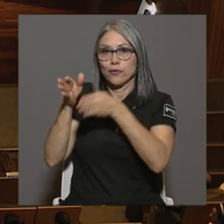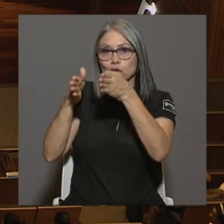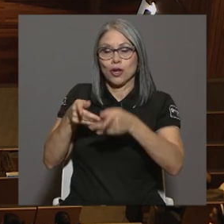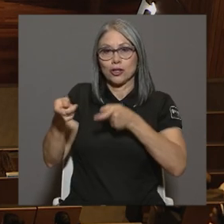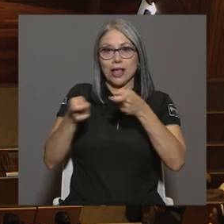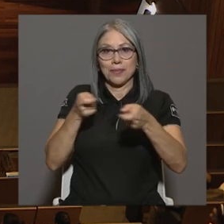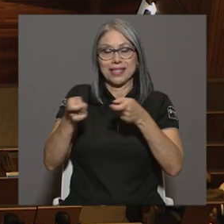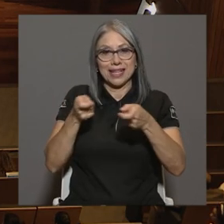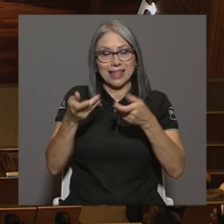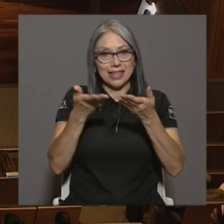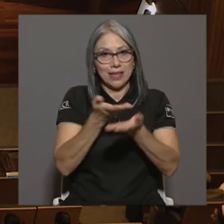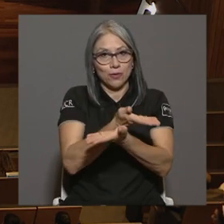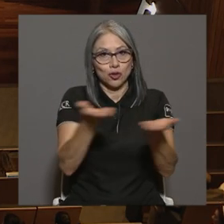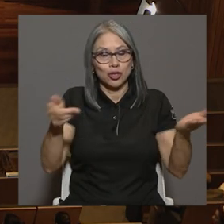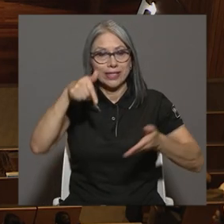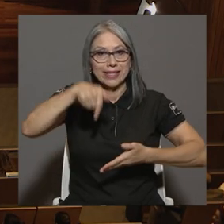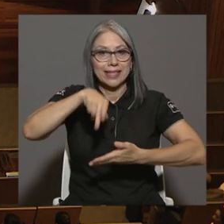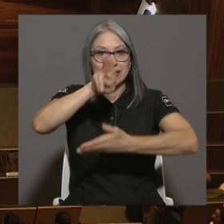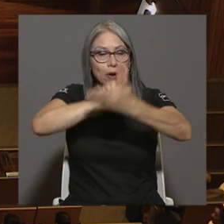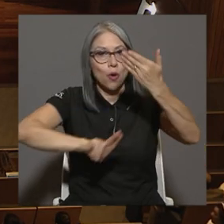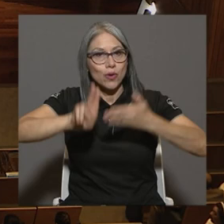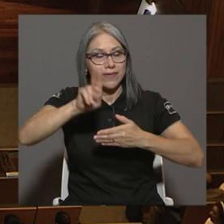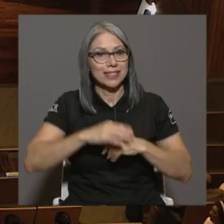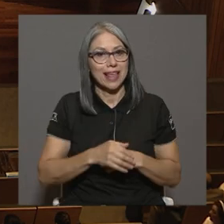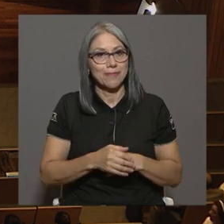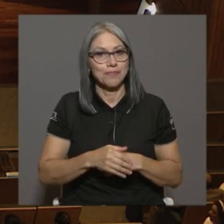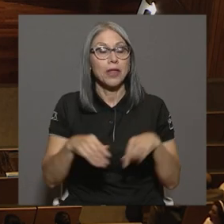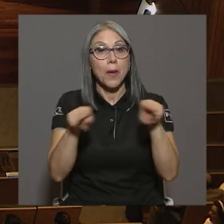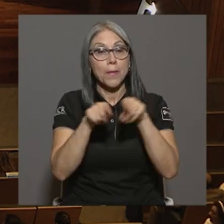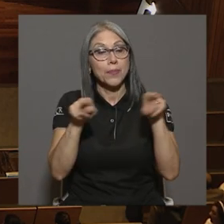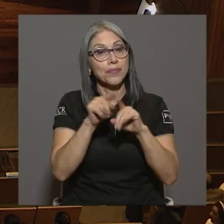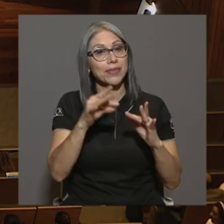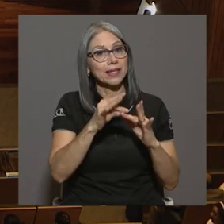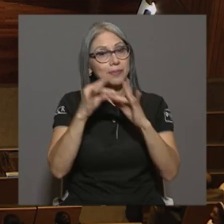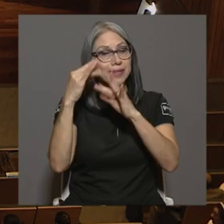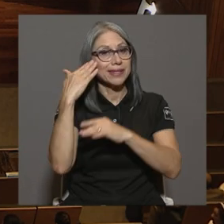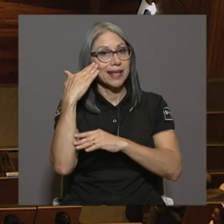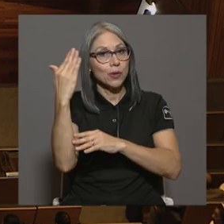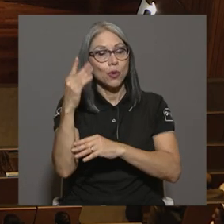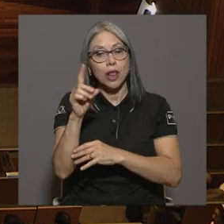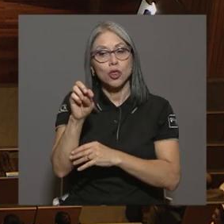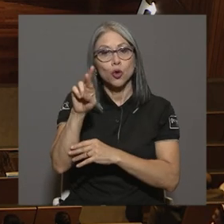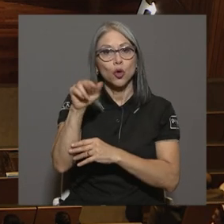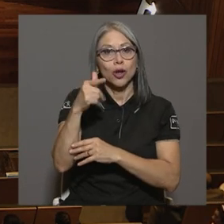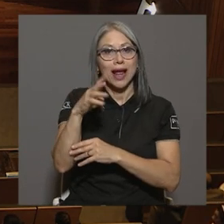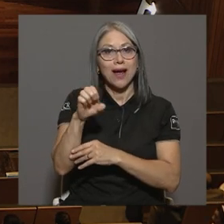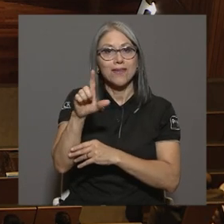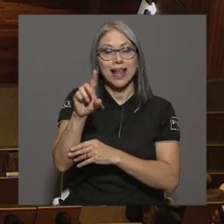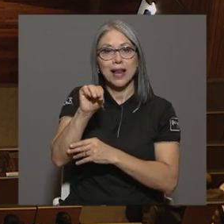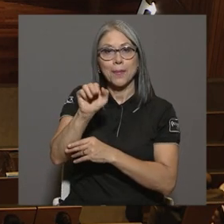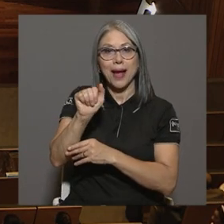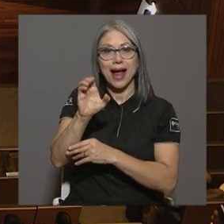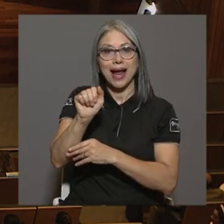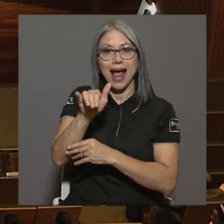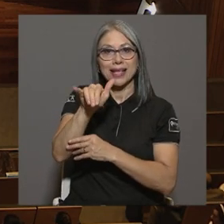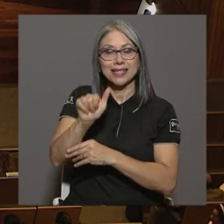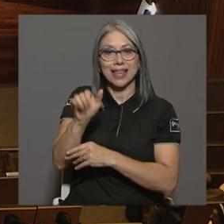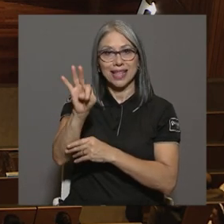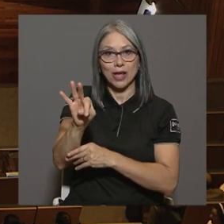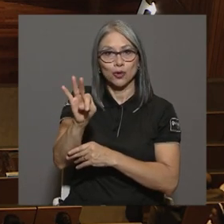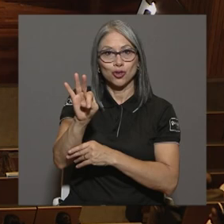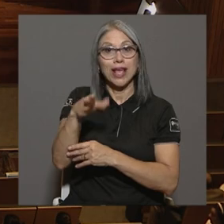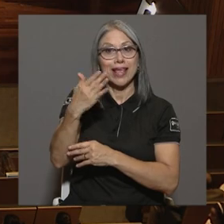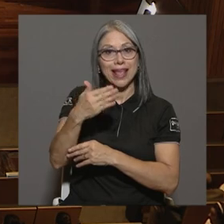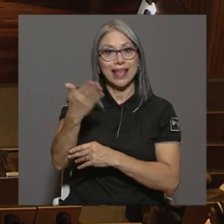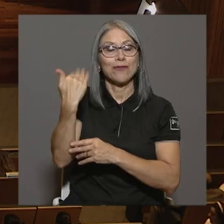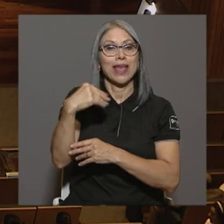administrativos de esta universidad. Extiendo un cordial saludo al doctor Gabriel Macaya Trejos, exrector de